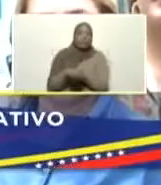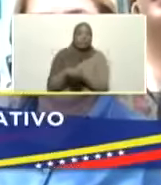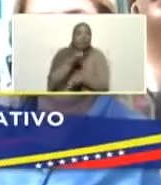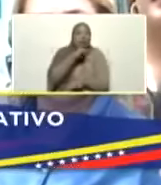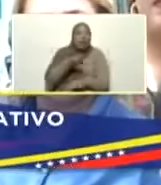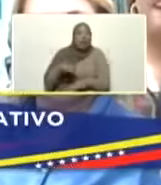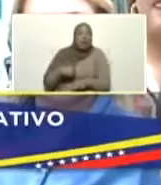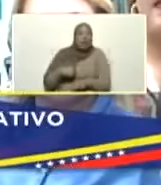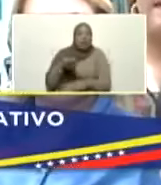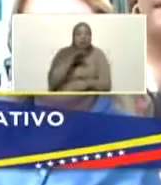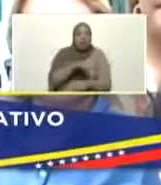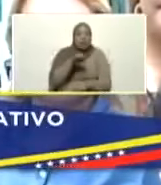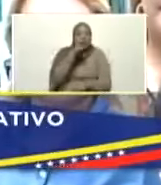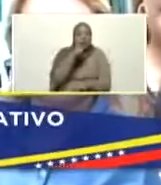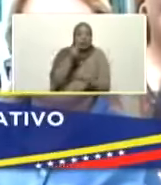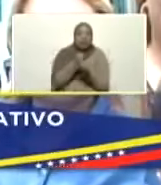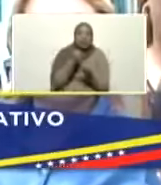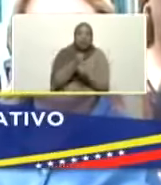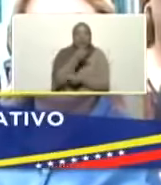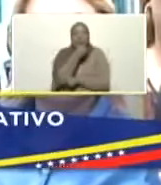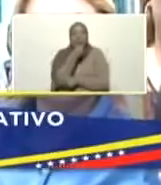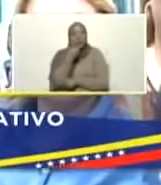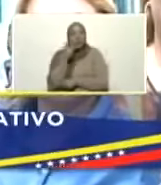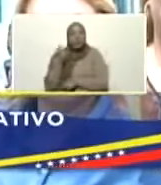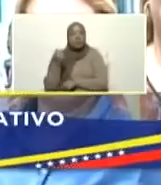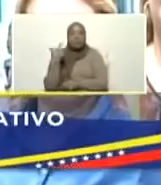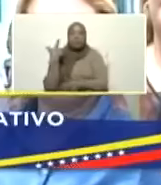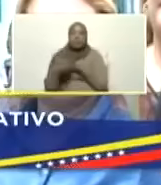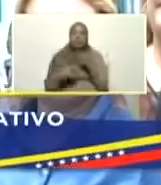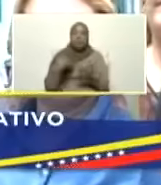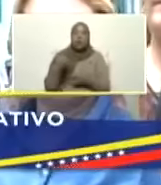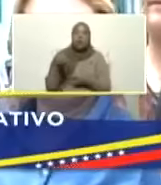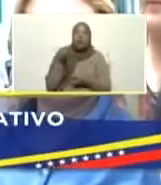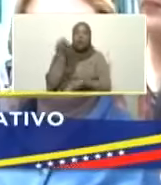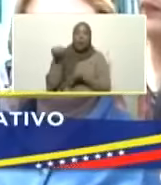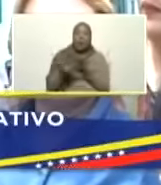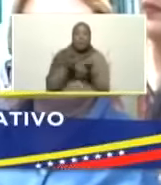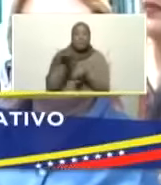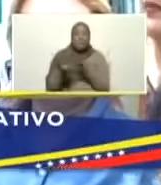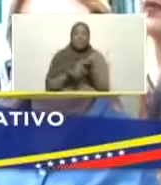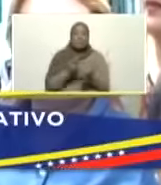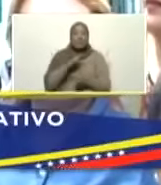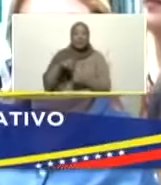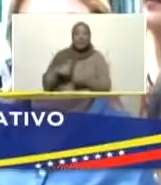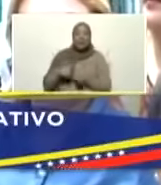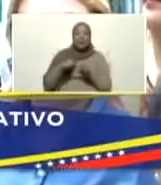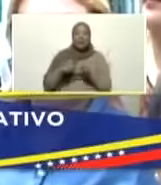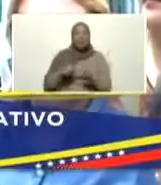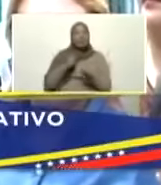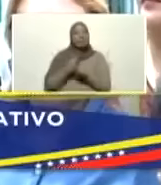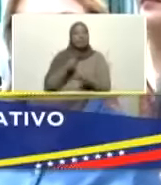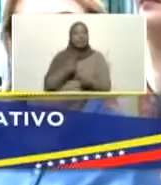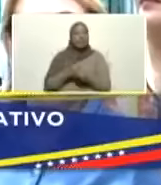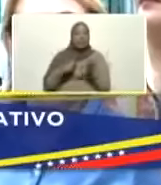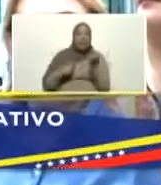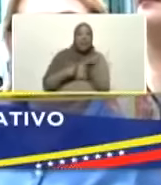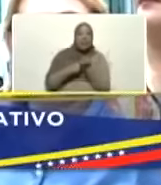mejoras de todo el área de cocina. Nosotros nos mantenemos en